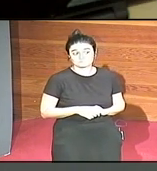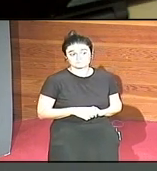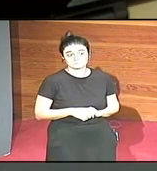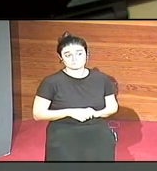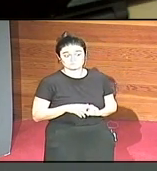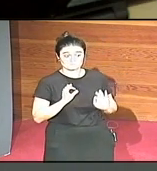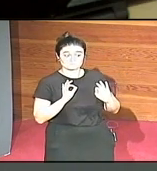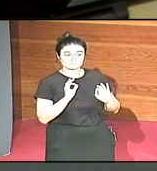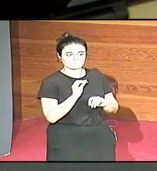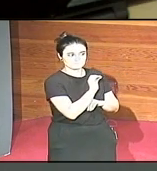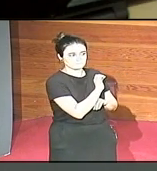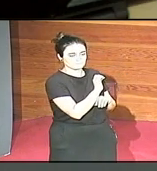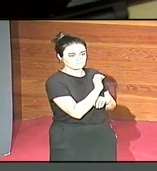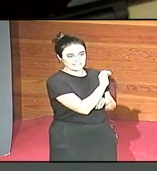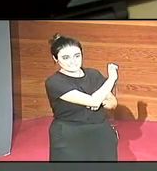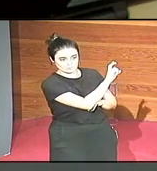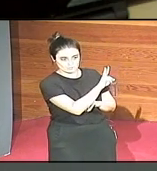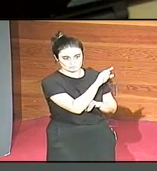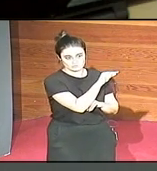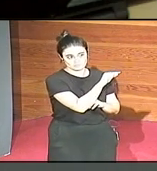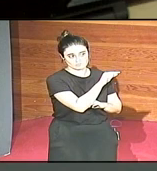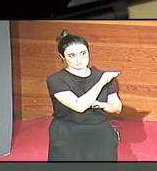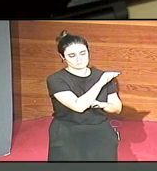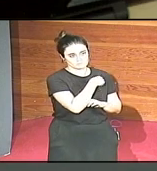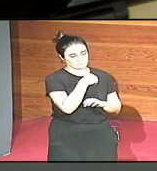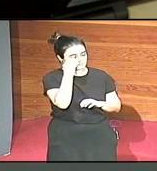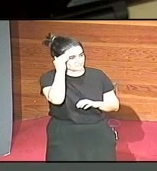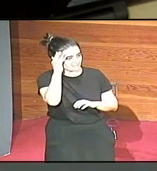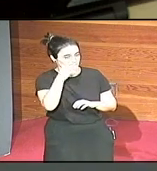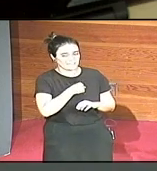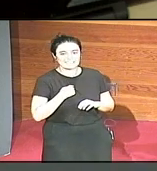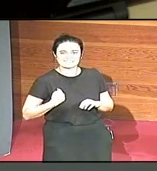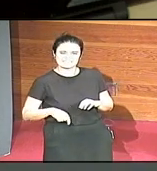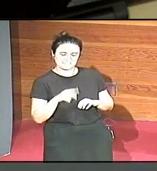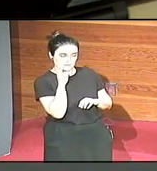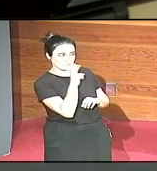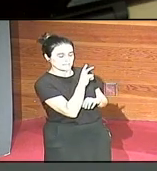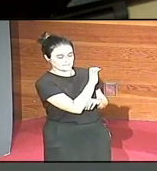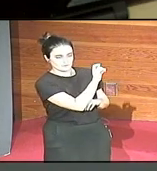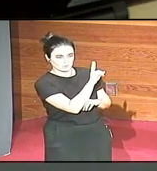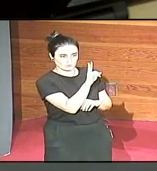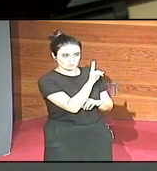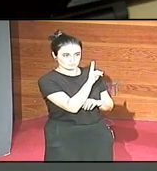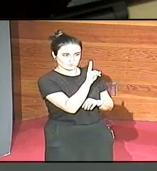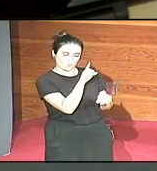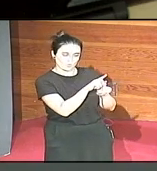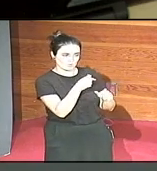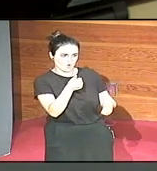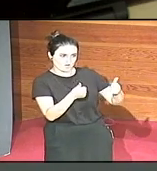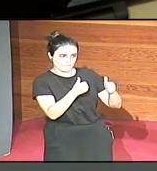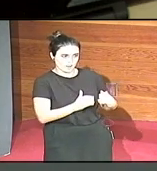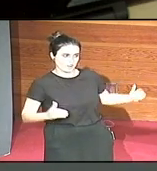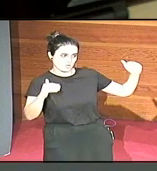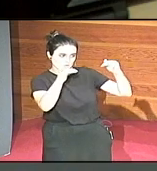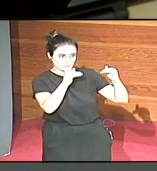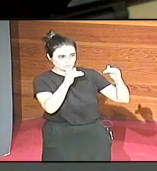de Estados Unidos, yo creo que China de momento aún lo considera así como un rival de su talla. Está